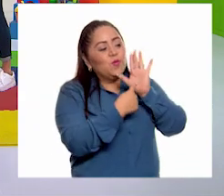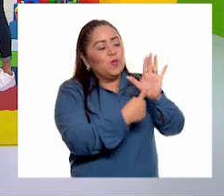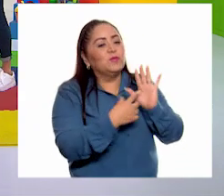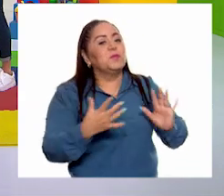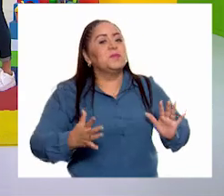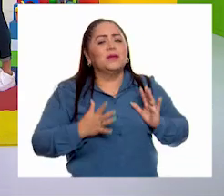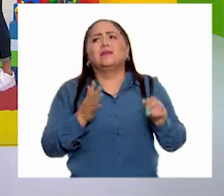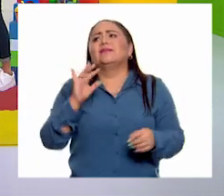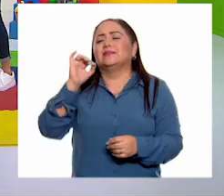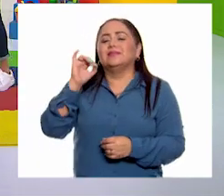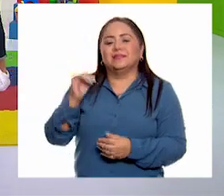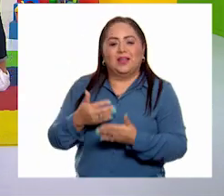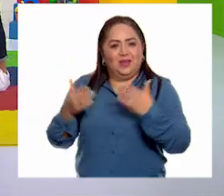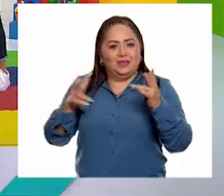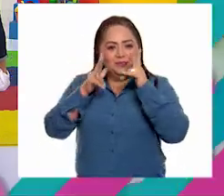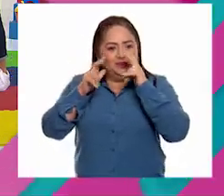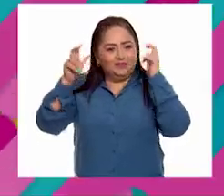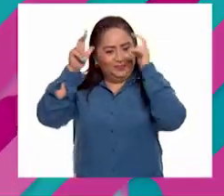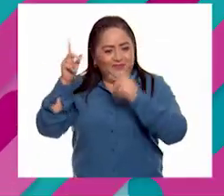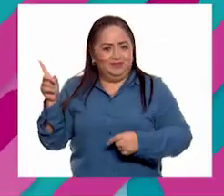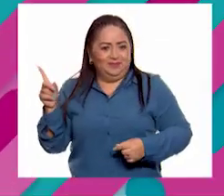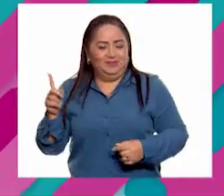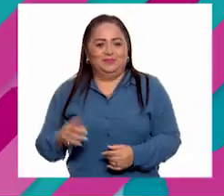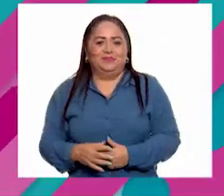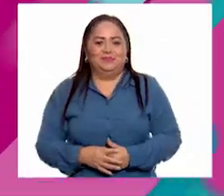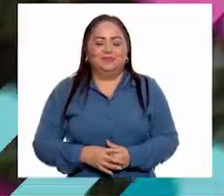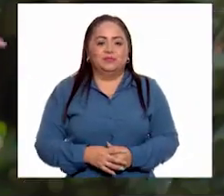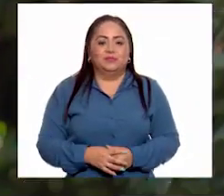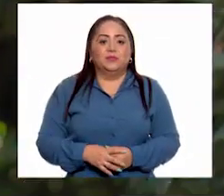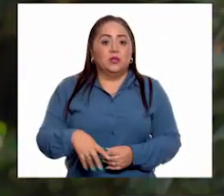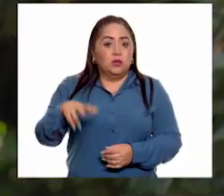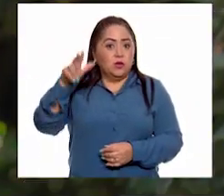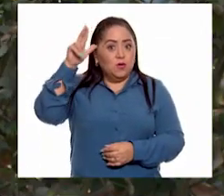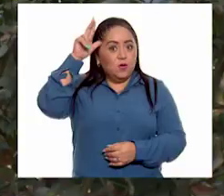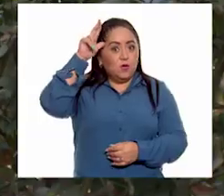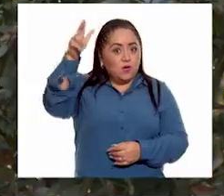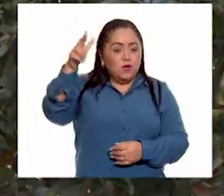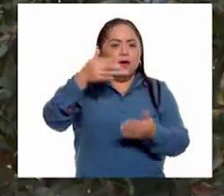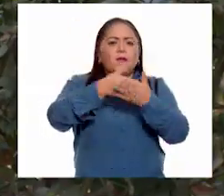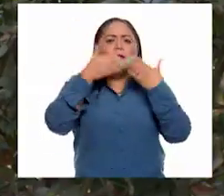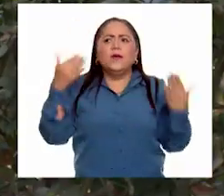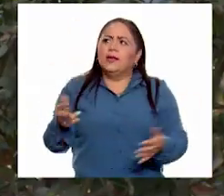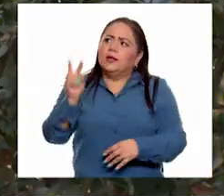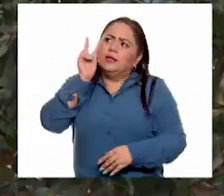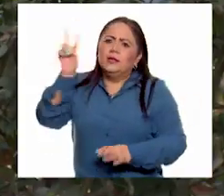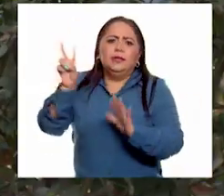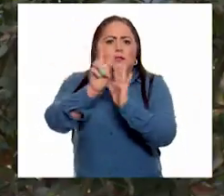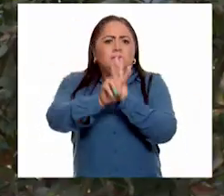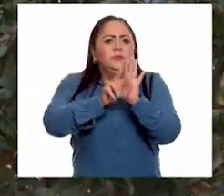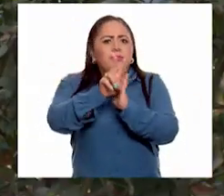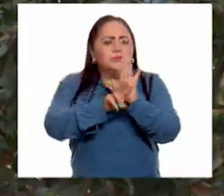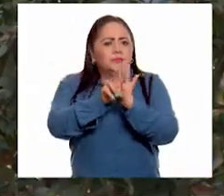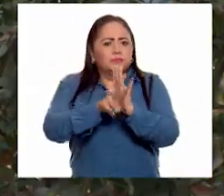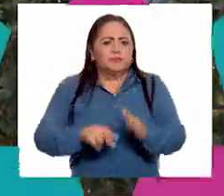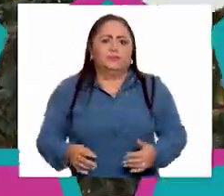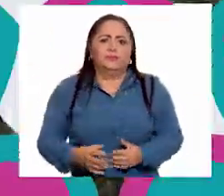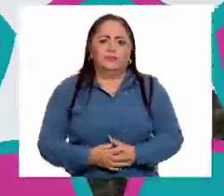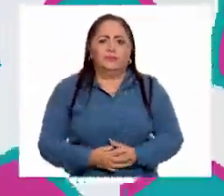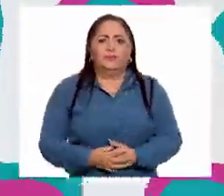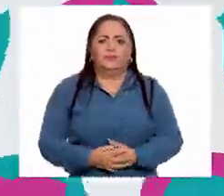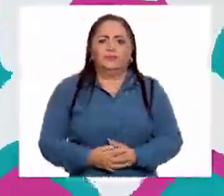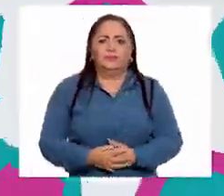¿va? ¡Sí! ¡Vamos con Ajolisto! ¡Hola! ¡Vamos a ver el siguiente video!